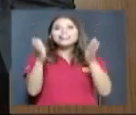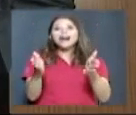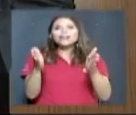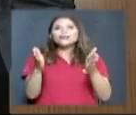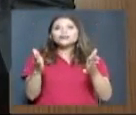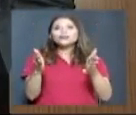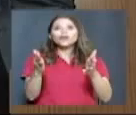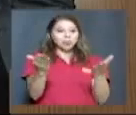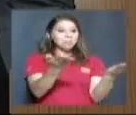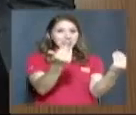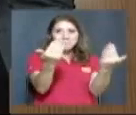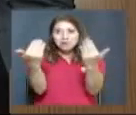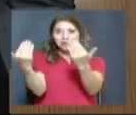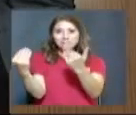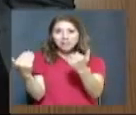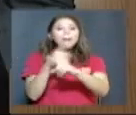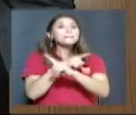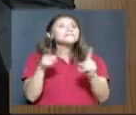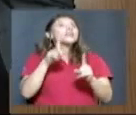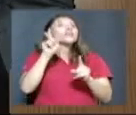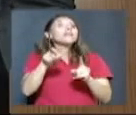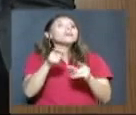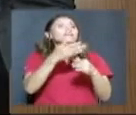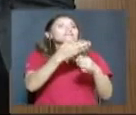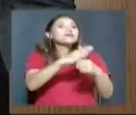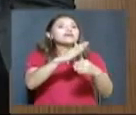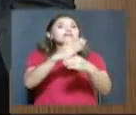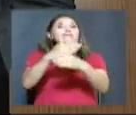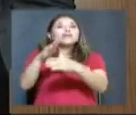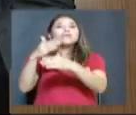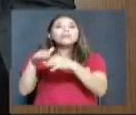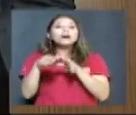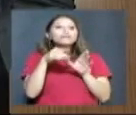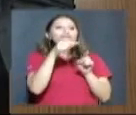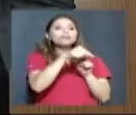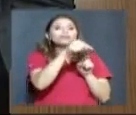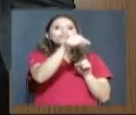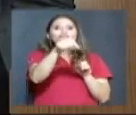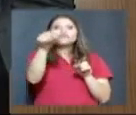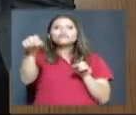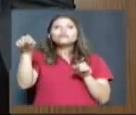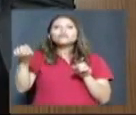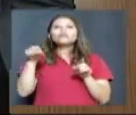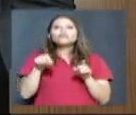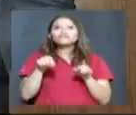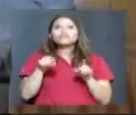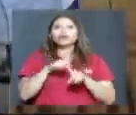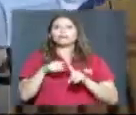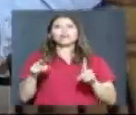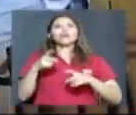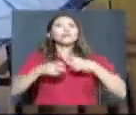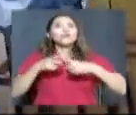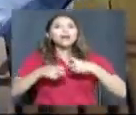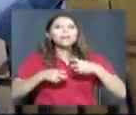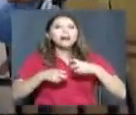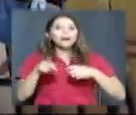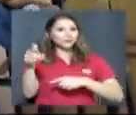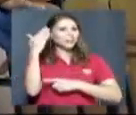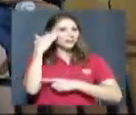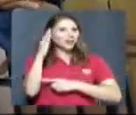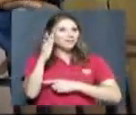uno. Y todo eso le pertenece a todos. El problema es que o usted los mete todos en desorden, ¿verdad?, y no sabemos dónde comprar, o pone